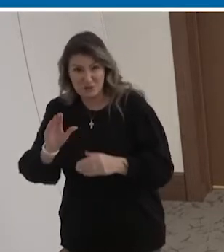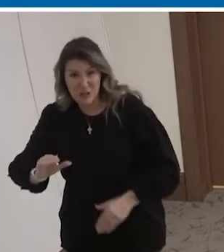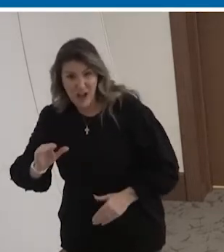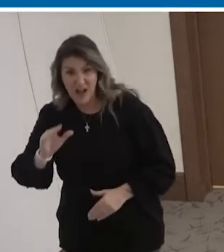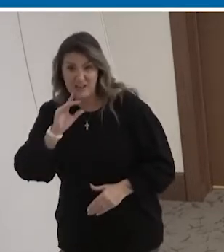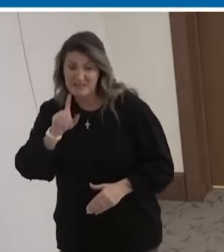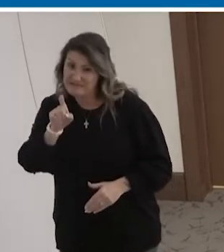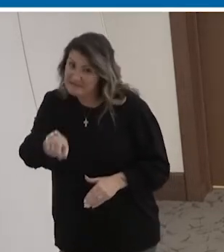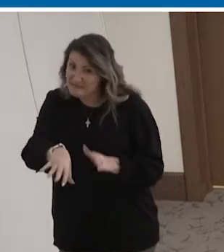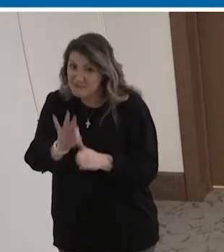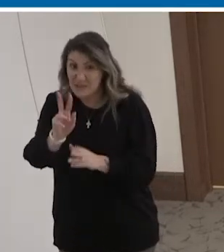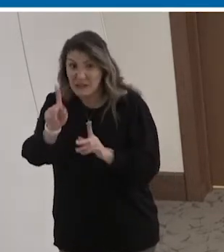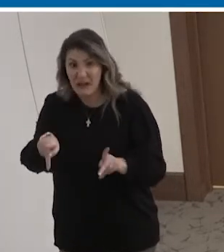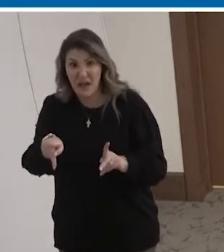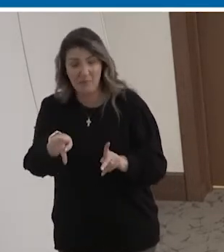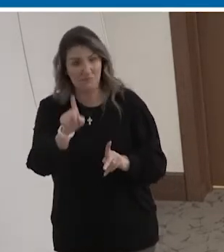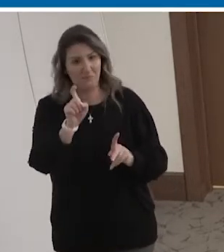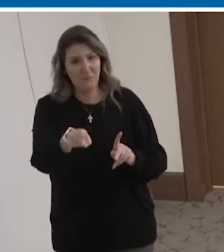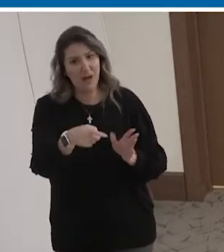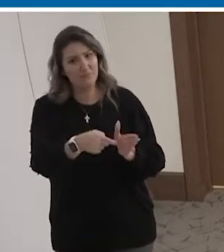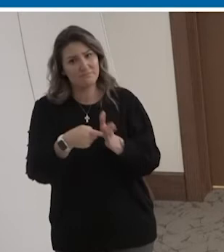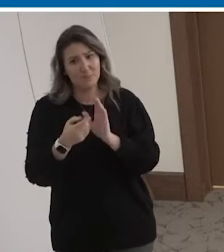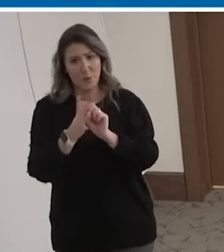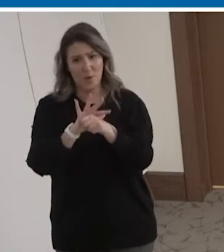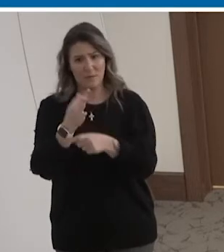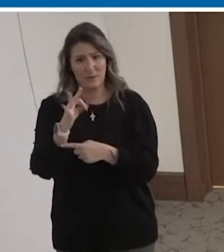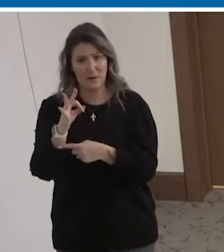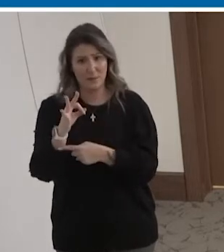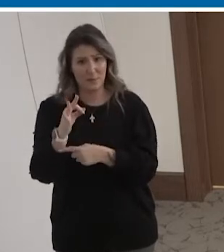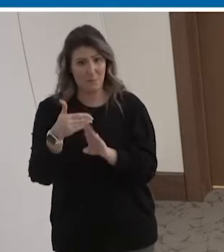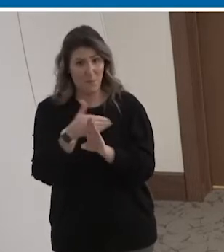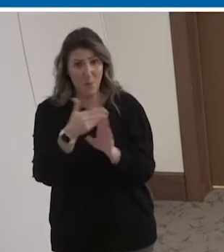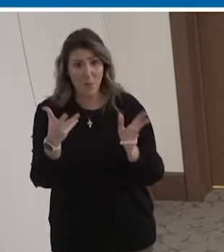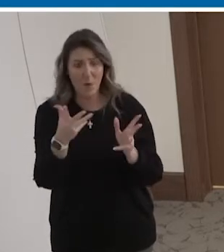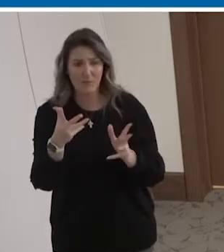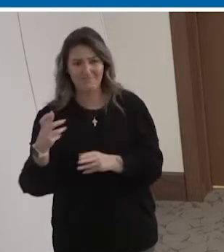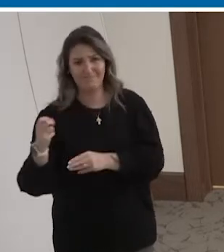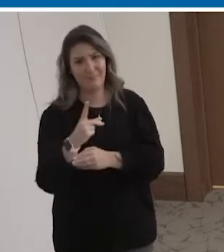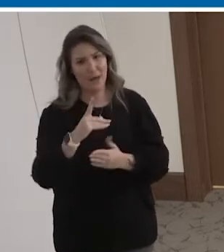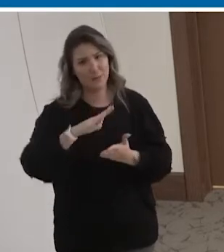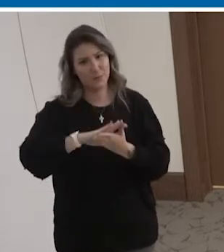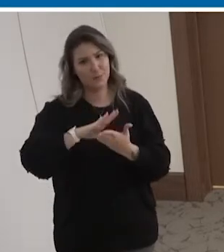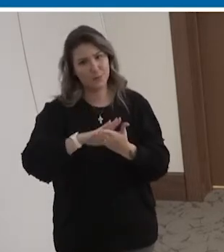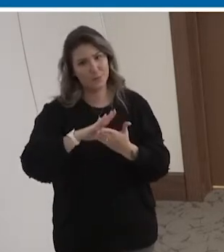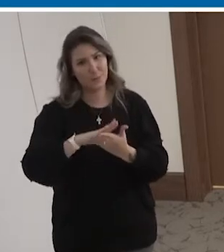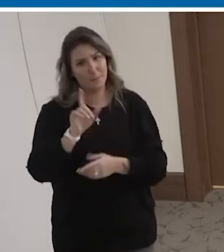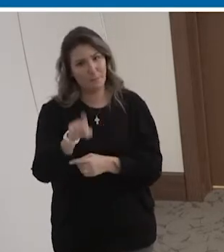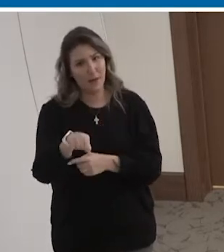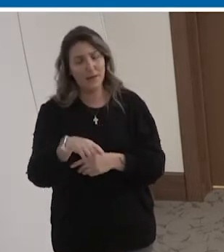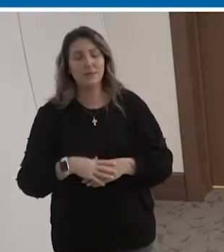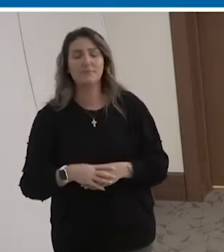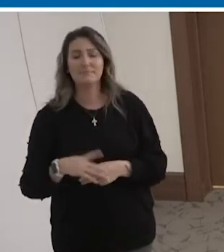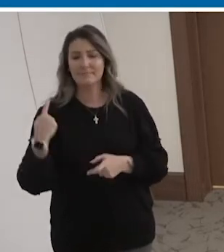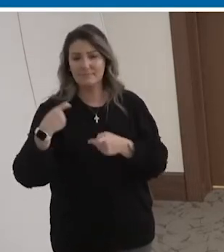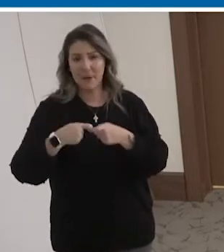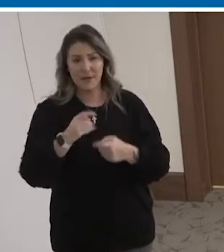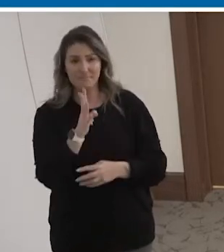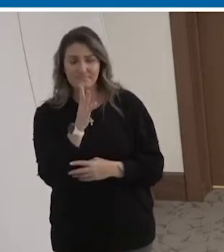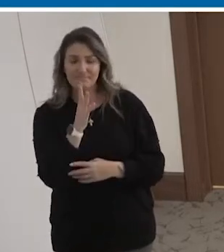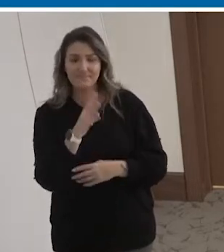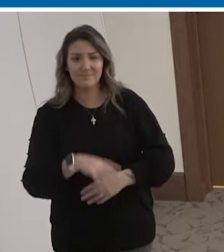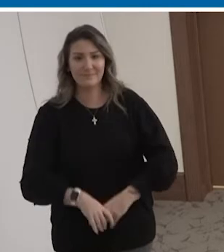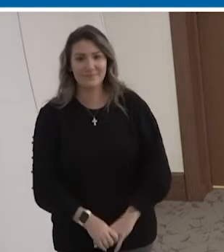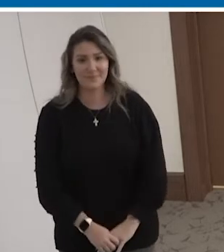that they need a COVID-19 test before they can come back to school. ¿Y por qué hacemos esto?